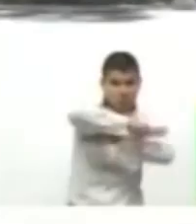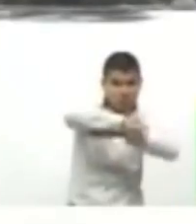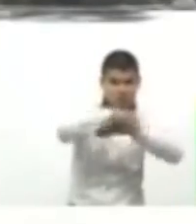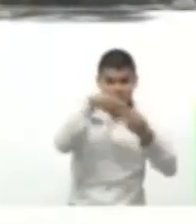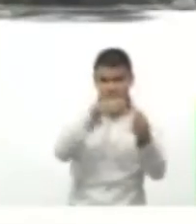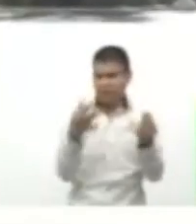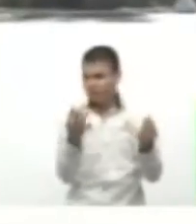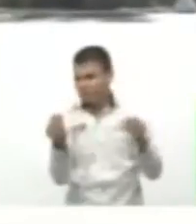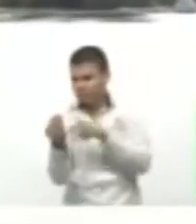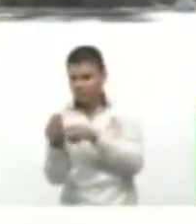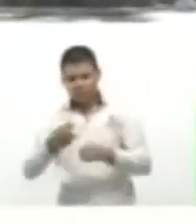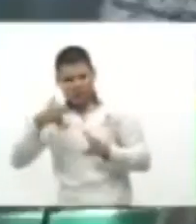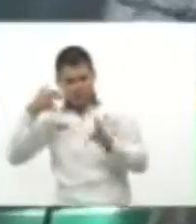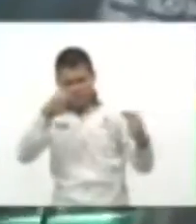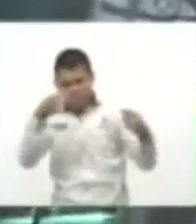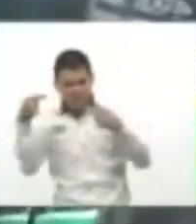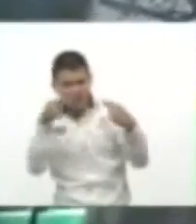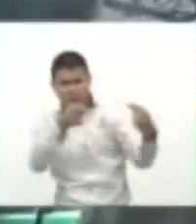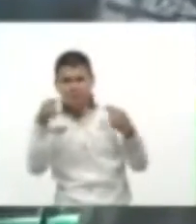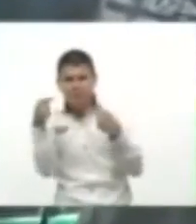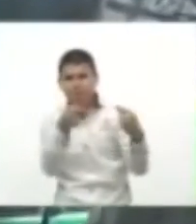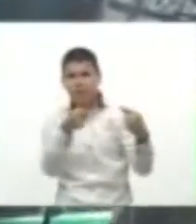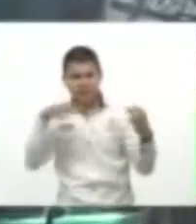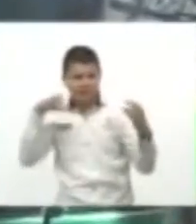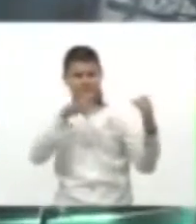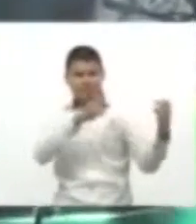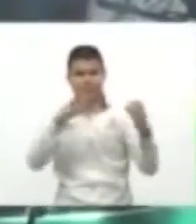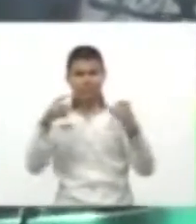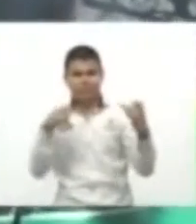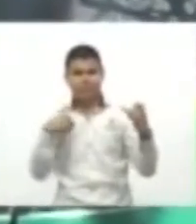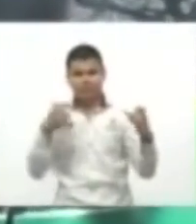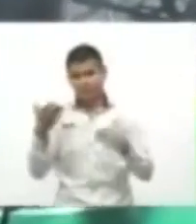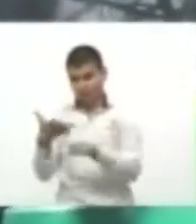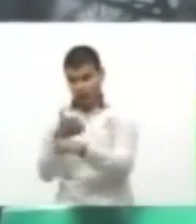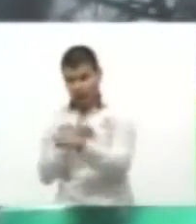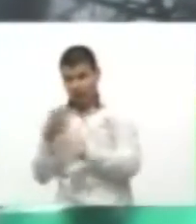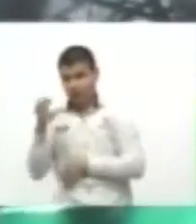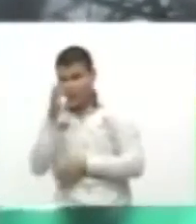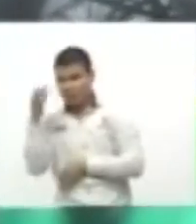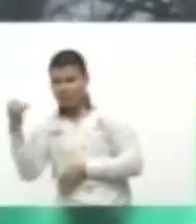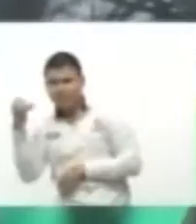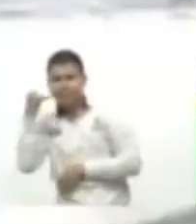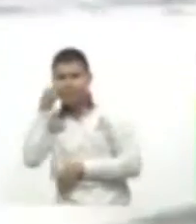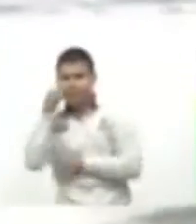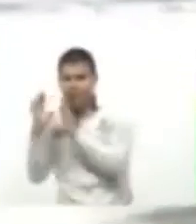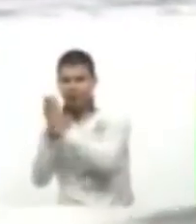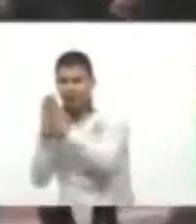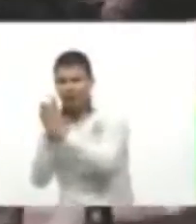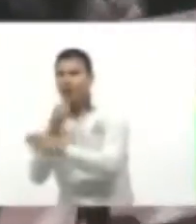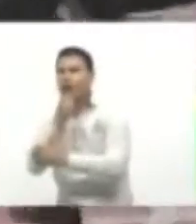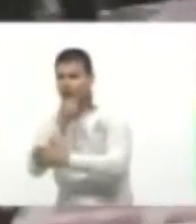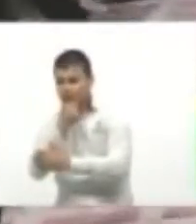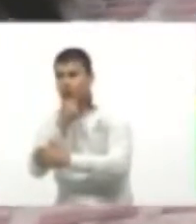y dos personas más resultaron heridas. Gracias a una llamada de un informante, quien